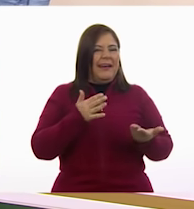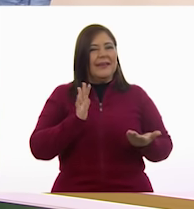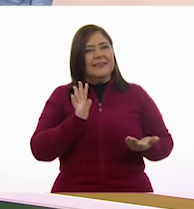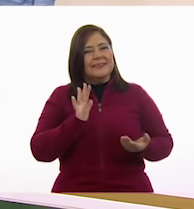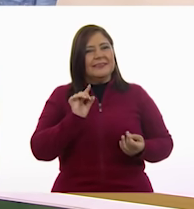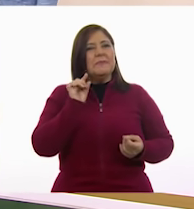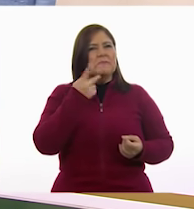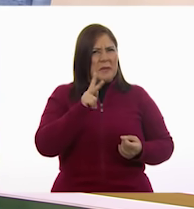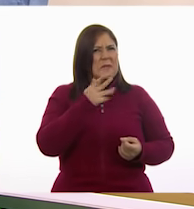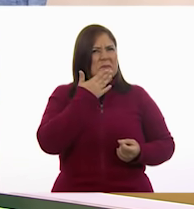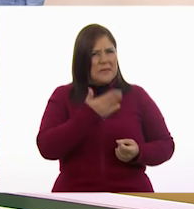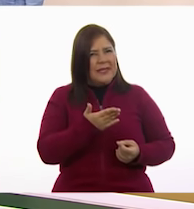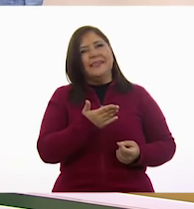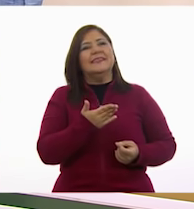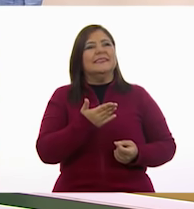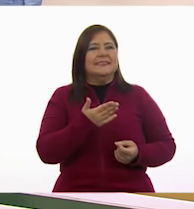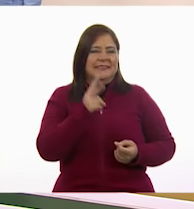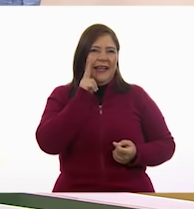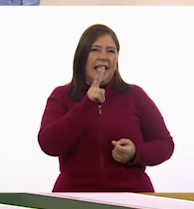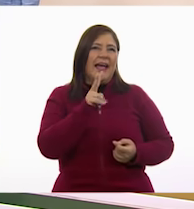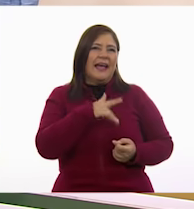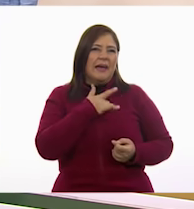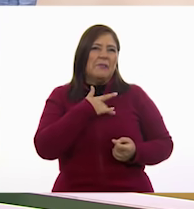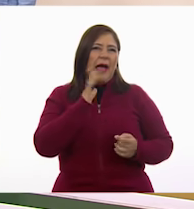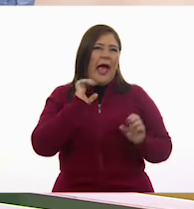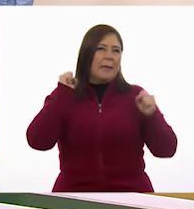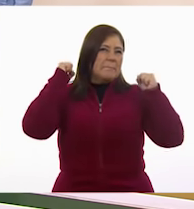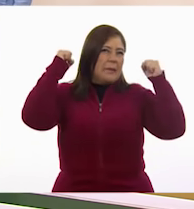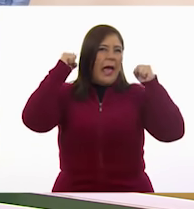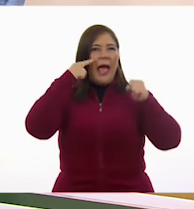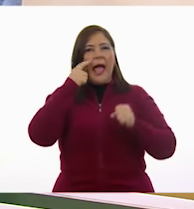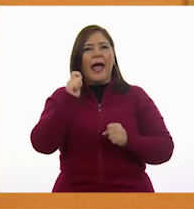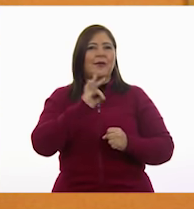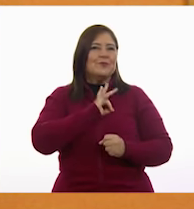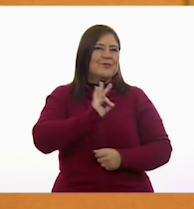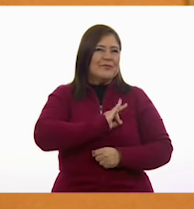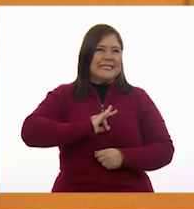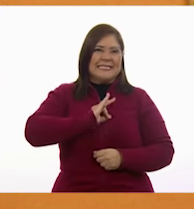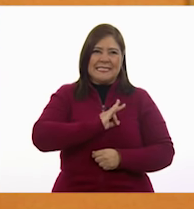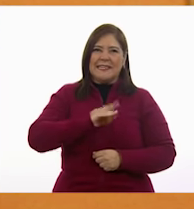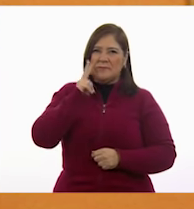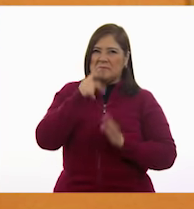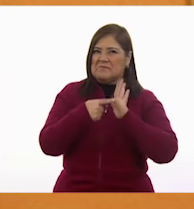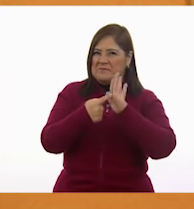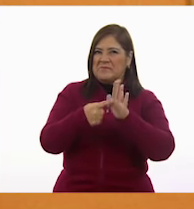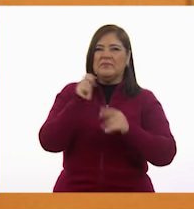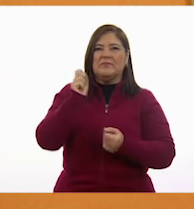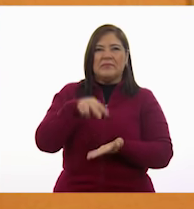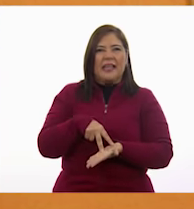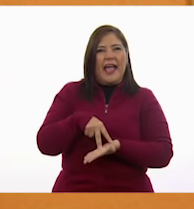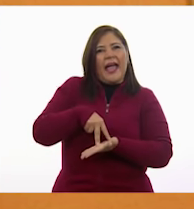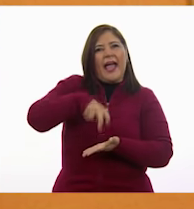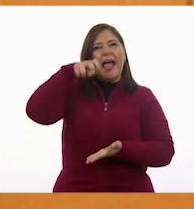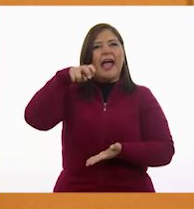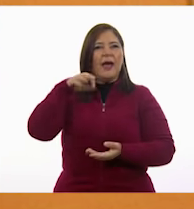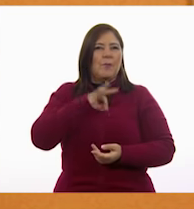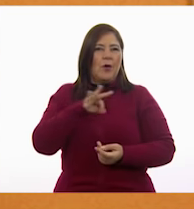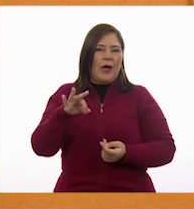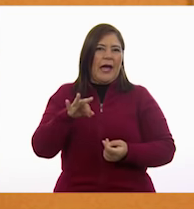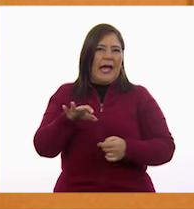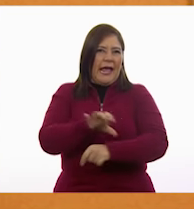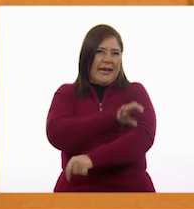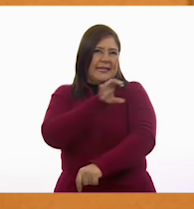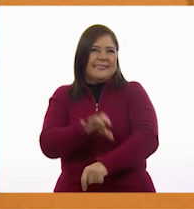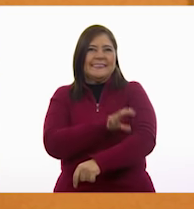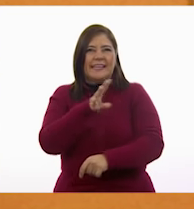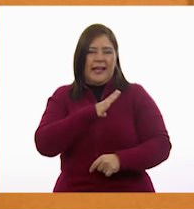bien. Y sí parece que estás demostrando felicidad. ¿Tú qué crees? Sí, ¿verdad? Estás brincando con mucha energía. Entonces,